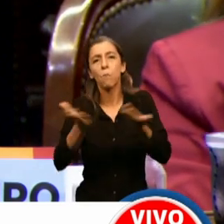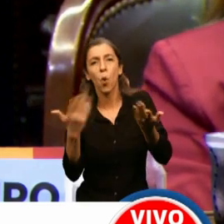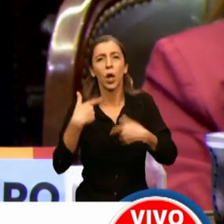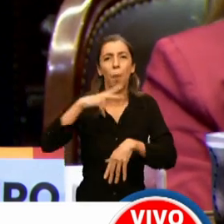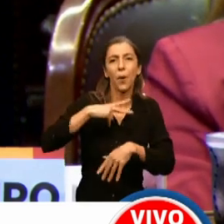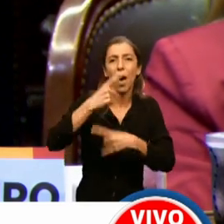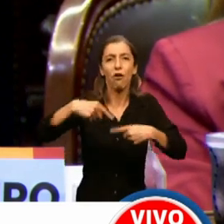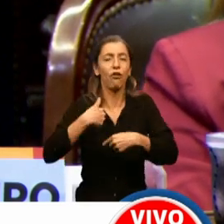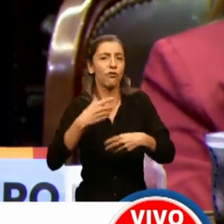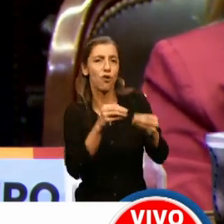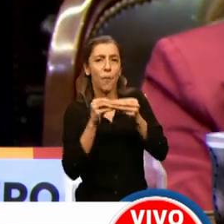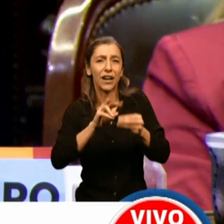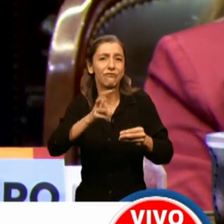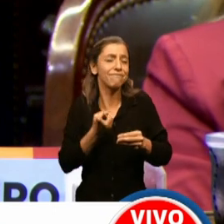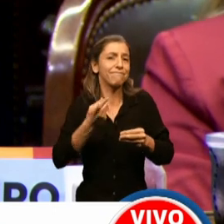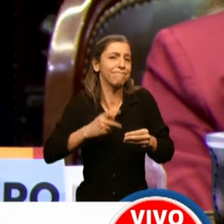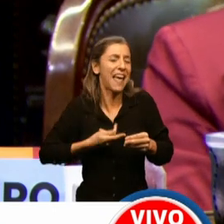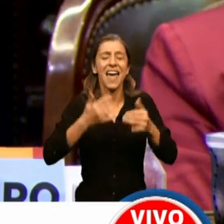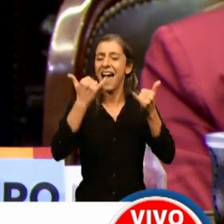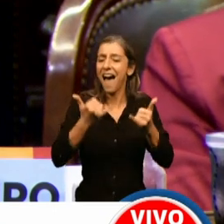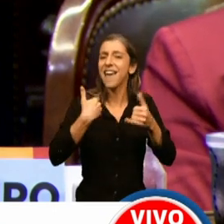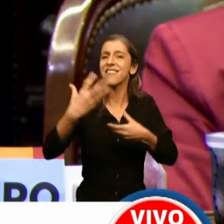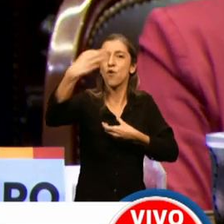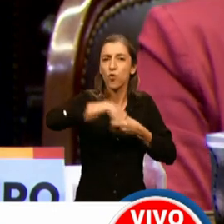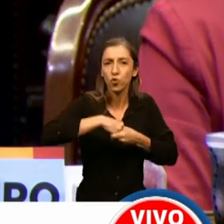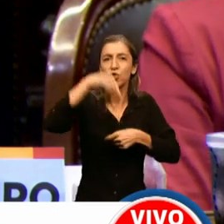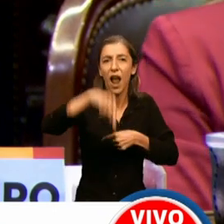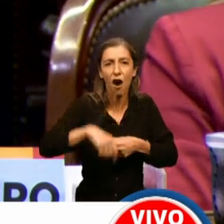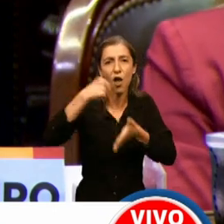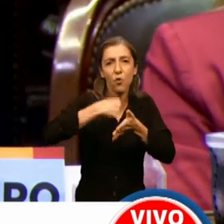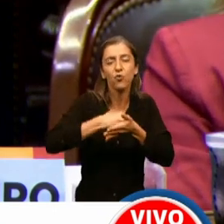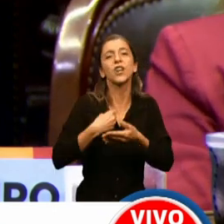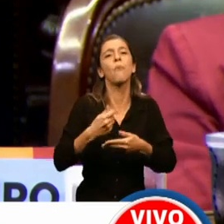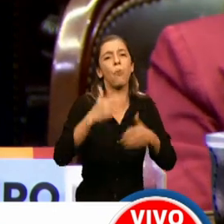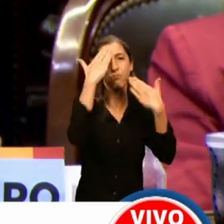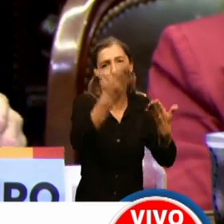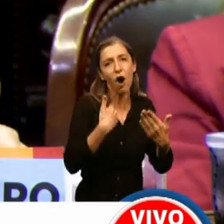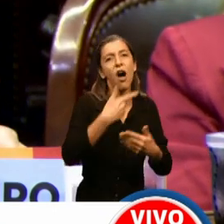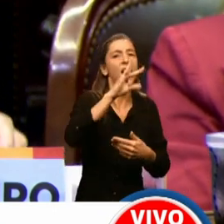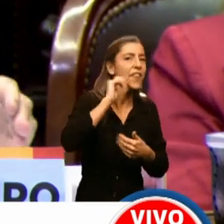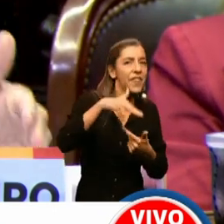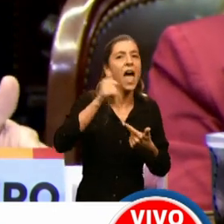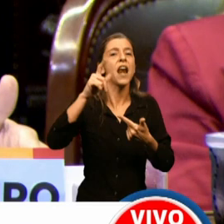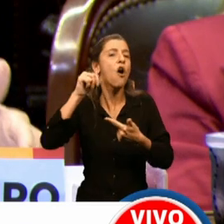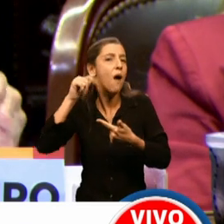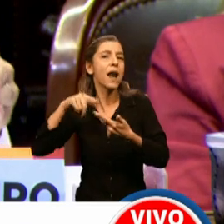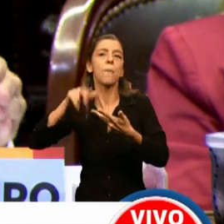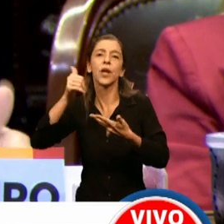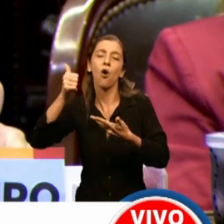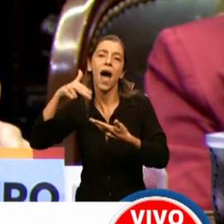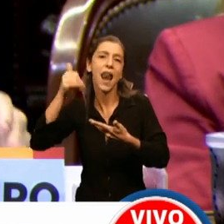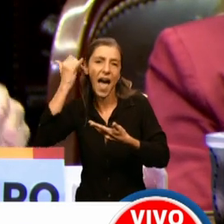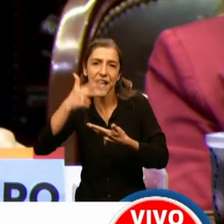compas trans en la verdadera inclusión esto es por diana y por lohan há pero también por ivana por mara por anahí por